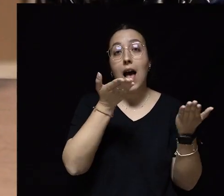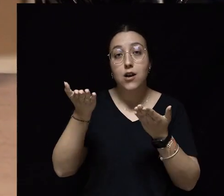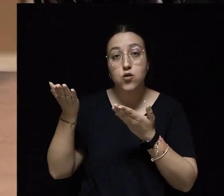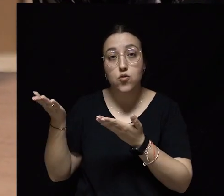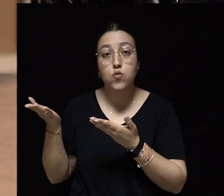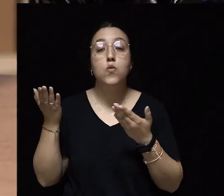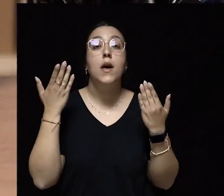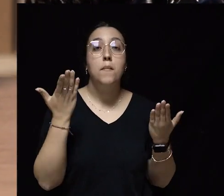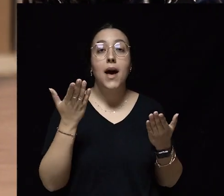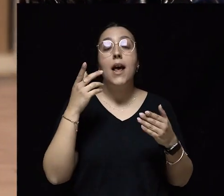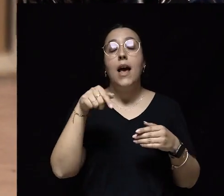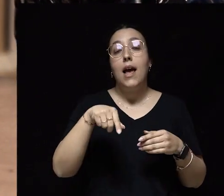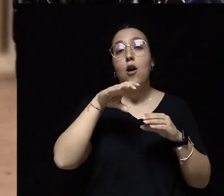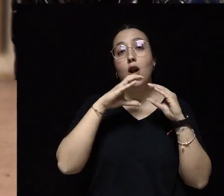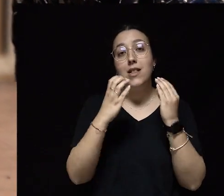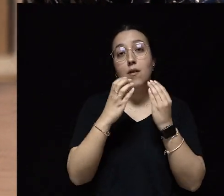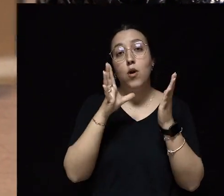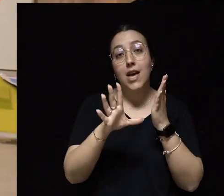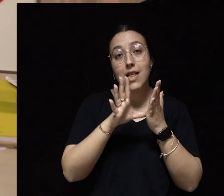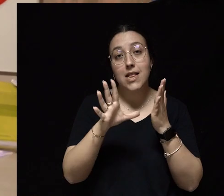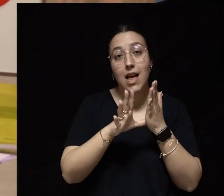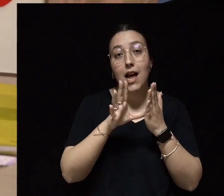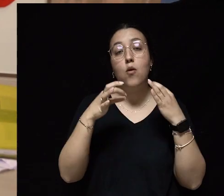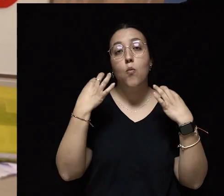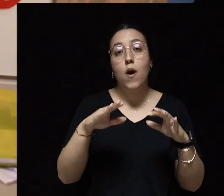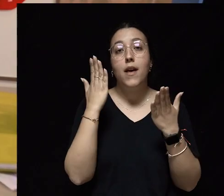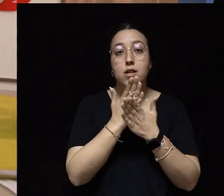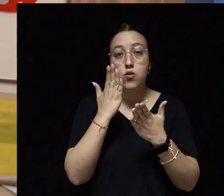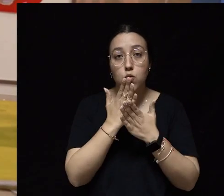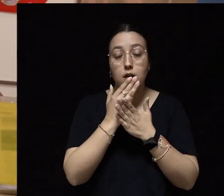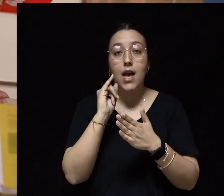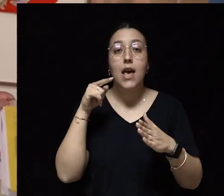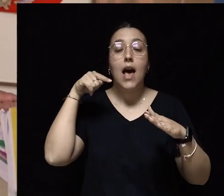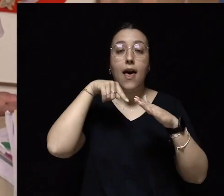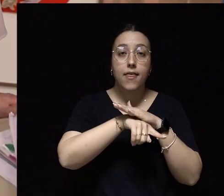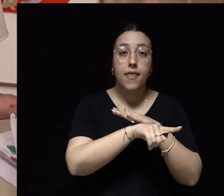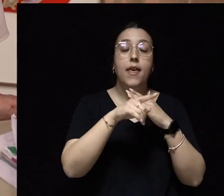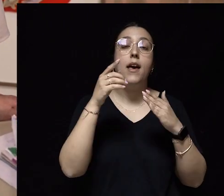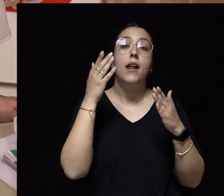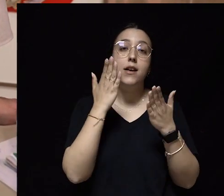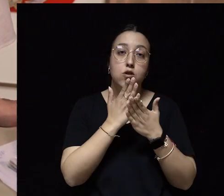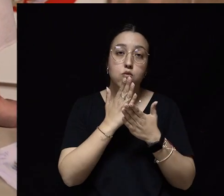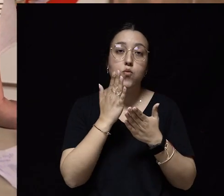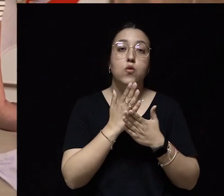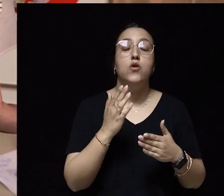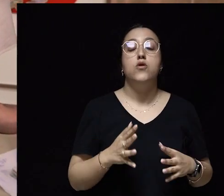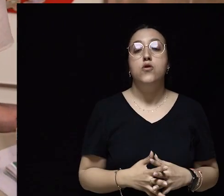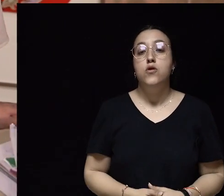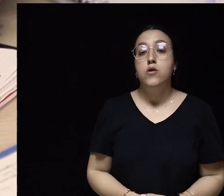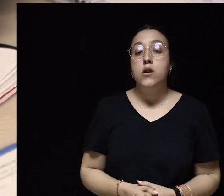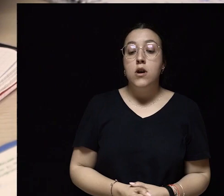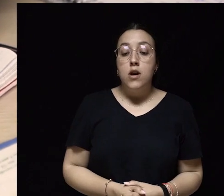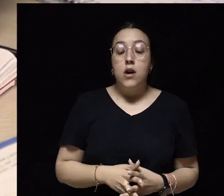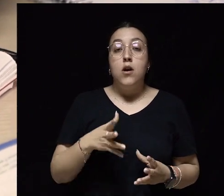del colectivo más débil. La población marginal, racializada o no racializada, con mayor exposición a